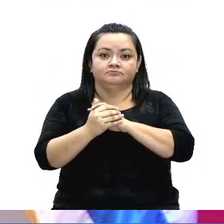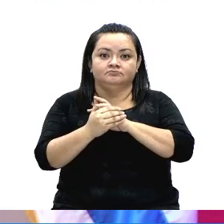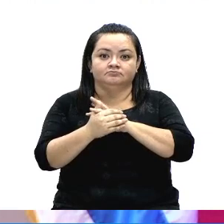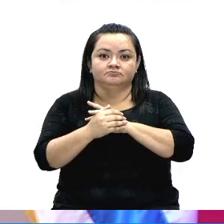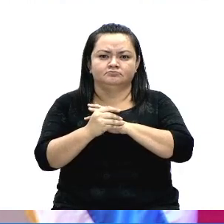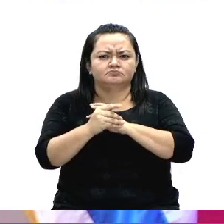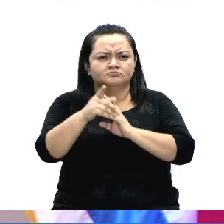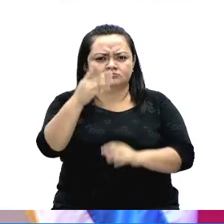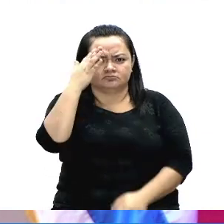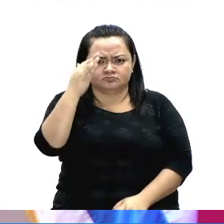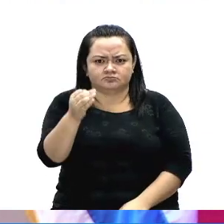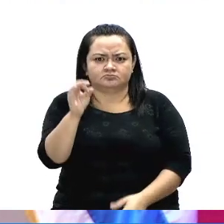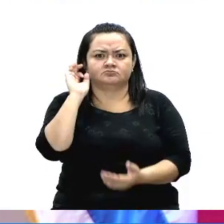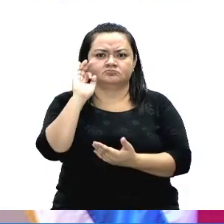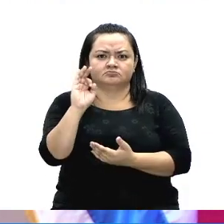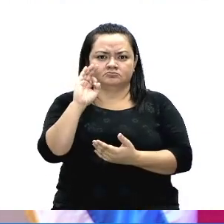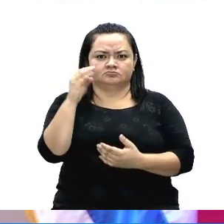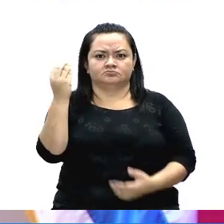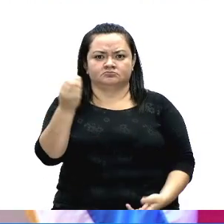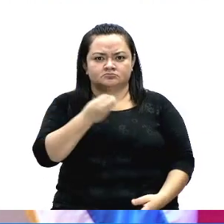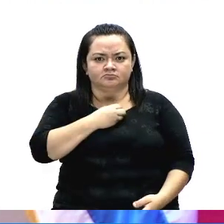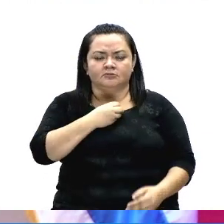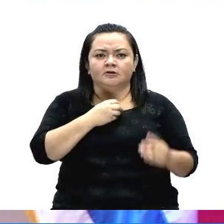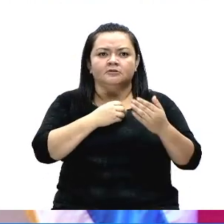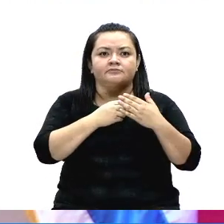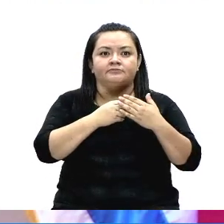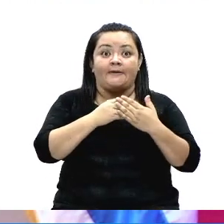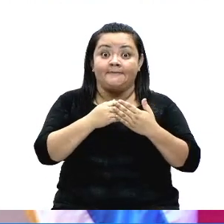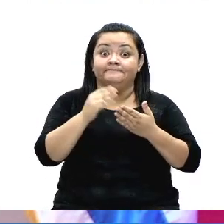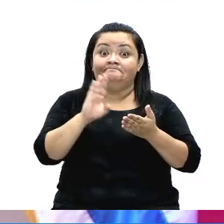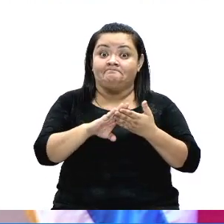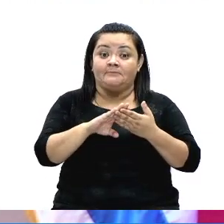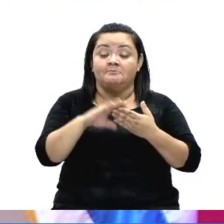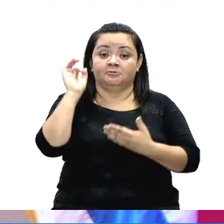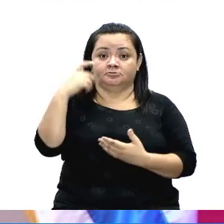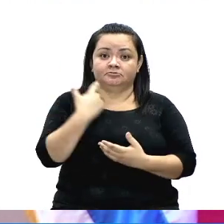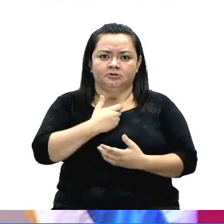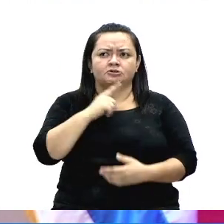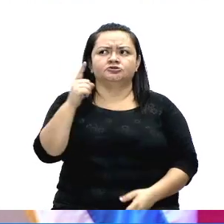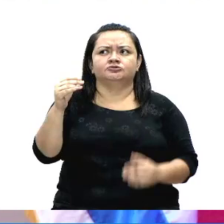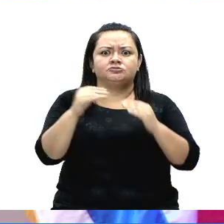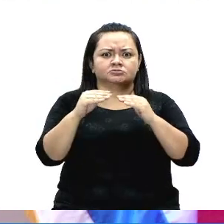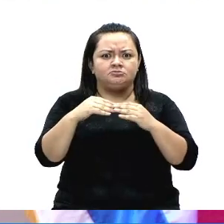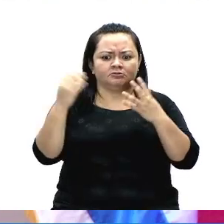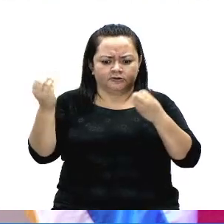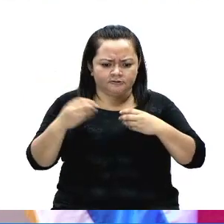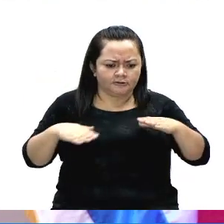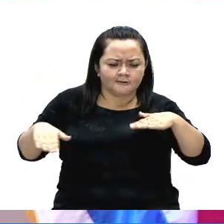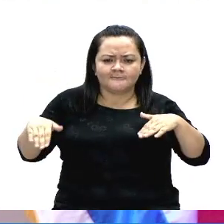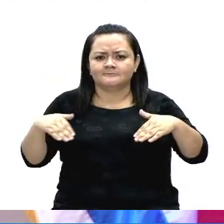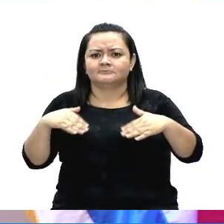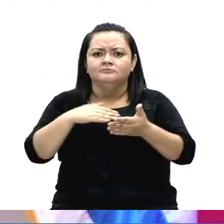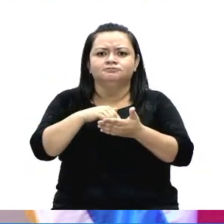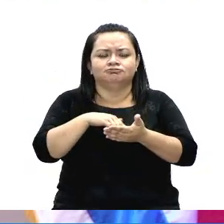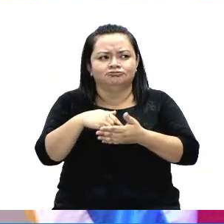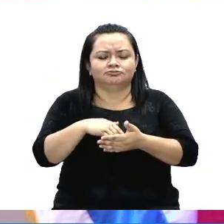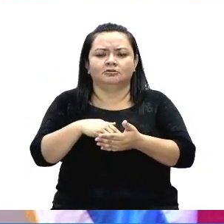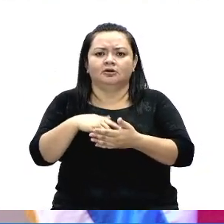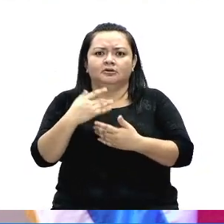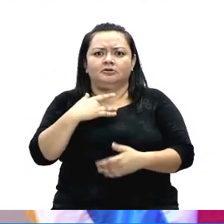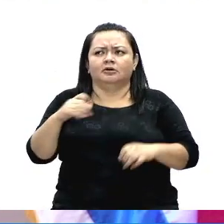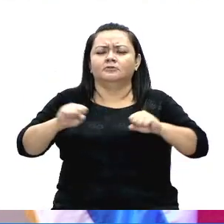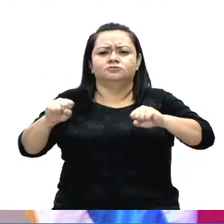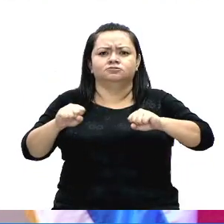se cree que a los pastores dios nos ha pasado también facturitas donde dios también nos ha hecho tambalear donde dios nos ha hecho